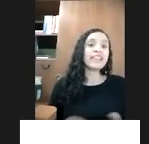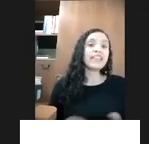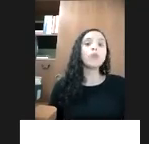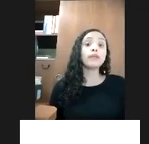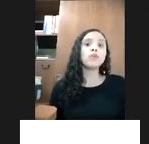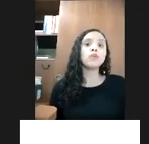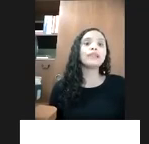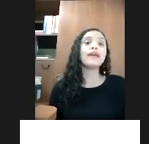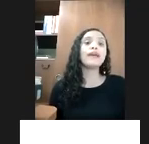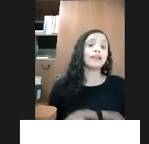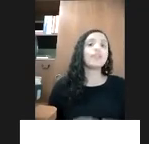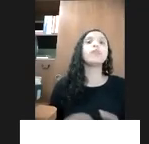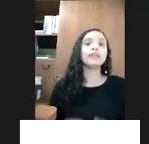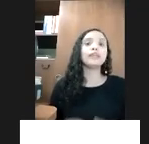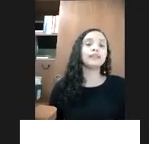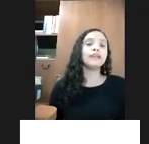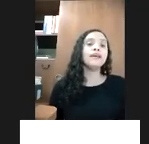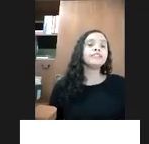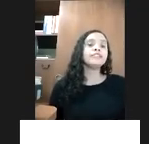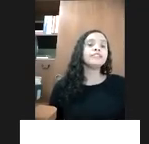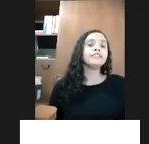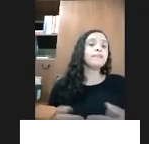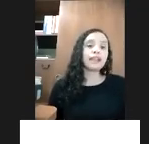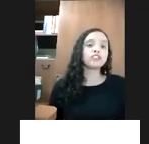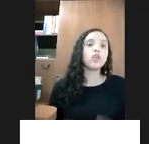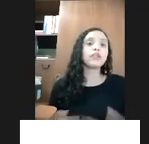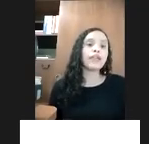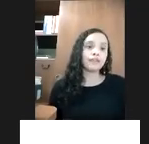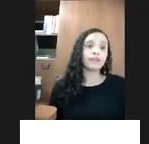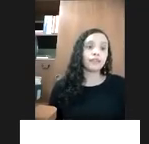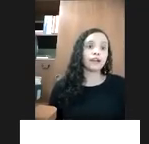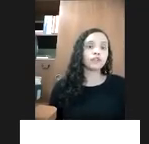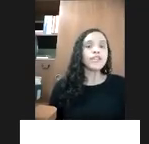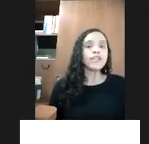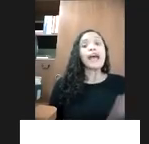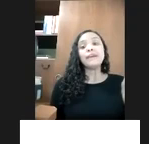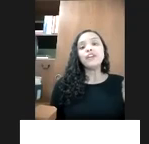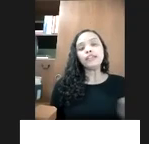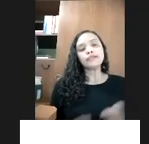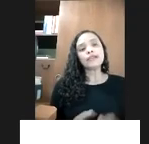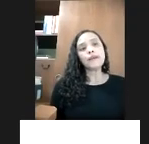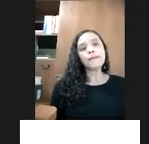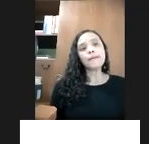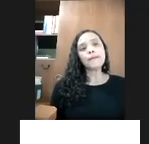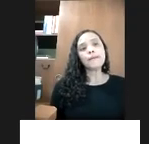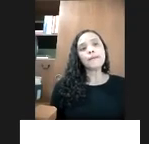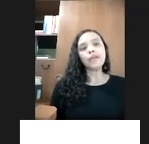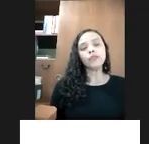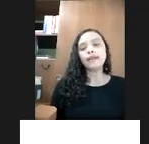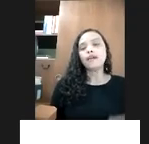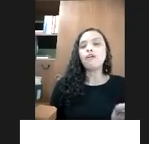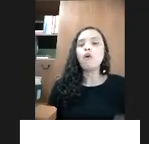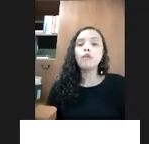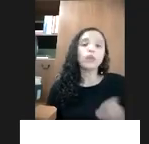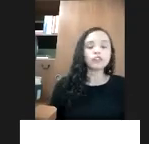generando unas nuevas desigualdades a las que es importante llamar a la acción porque hay que entenderlos. Además, nos interesaba preguntar